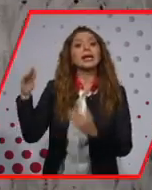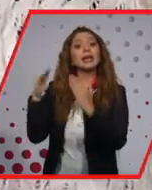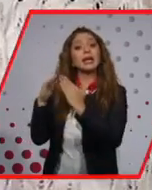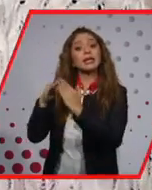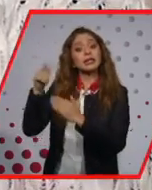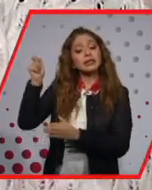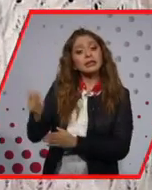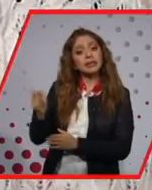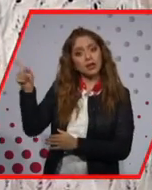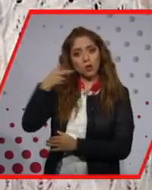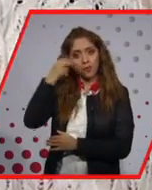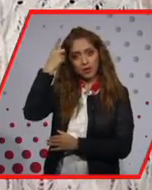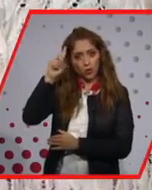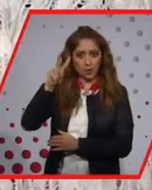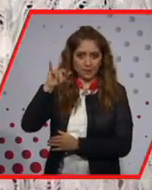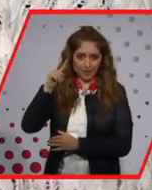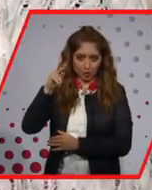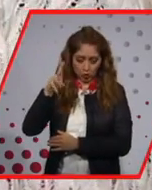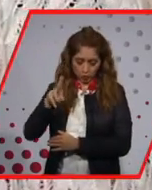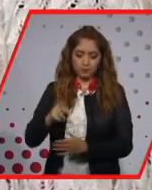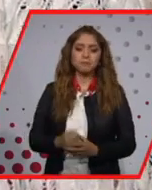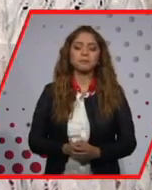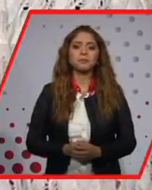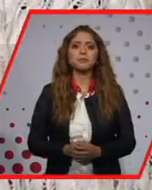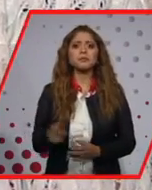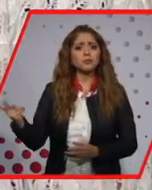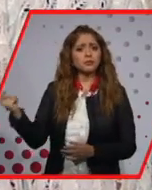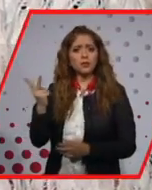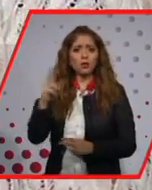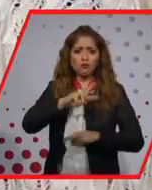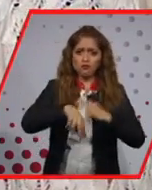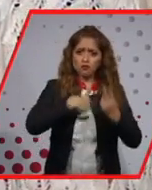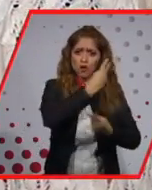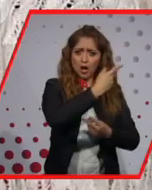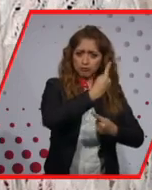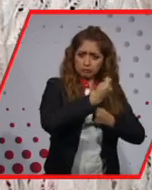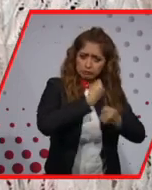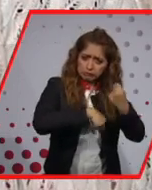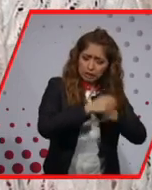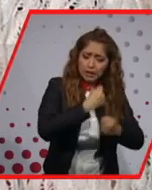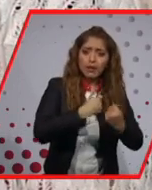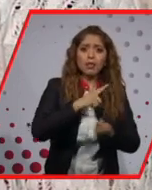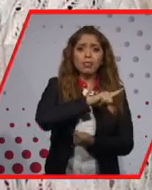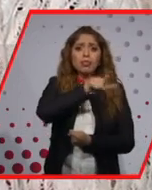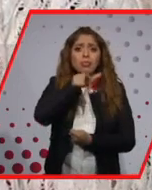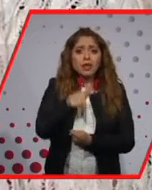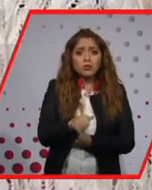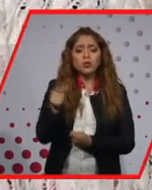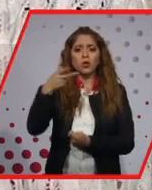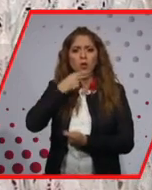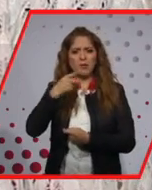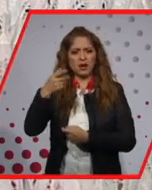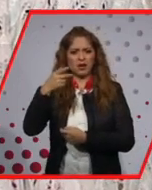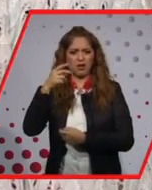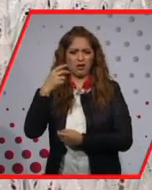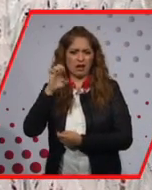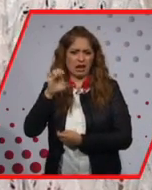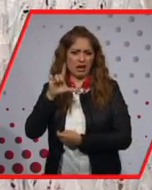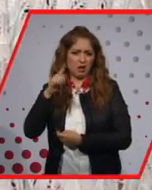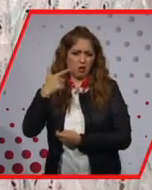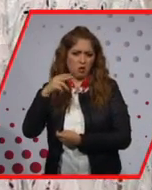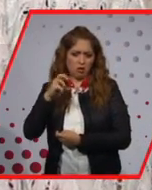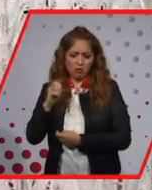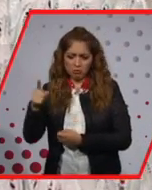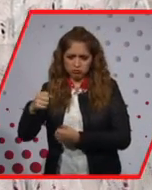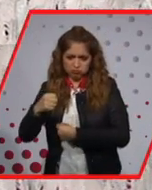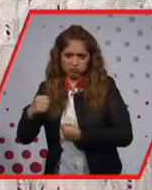Víctor. Fueron a la tienda. Se encuentran al gordo y Víctor se hace de palabras con el gordo, que ahora sé cómo